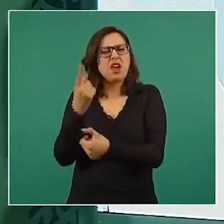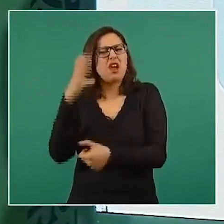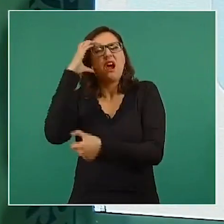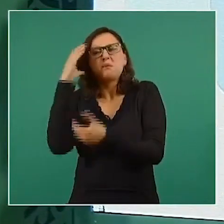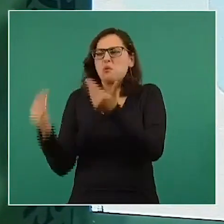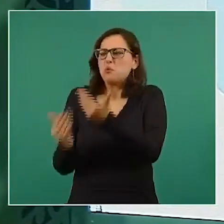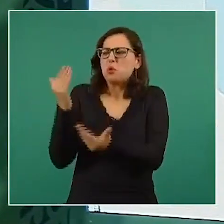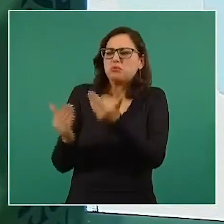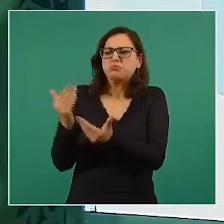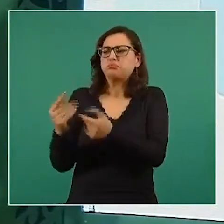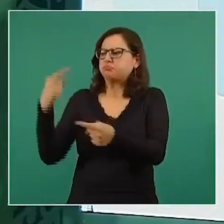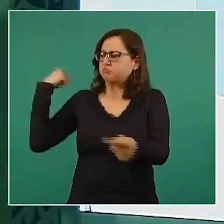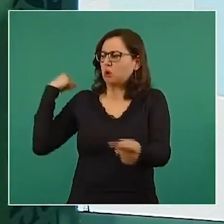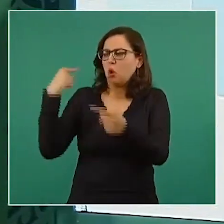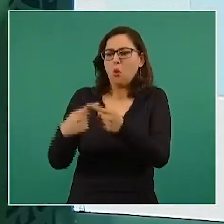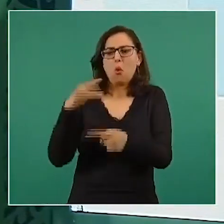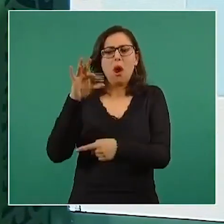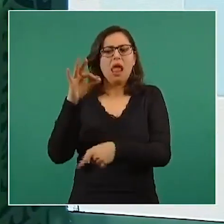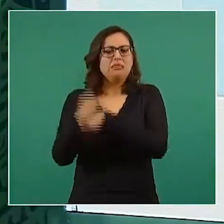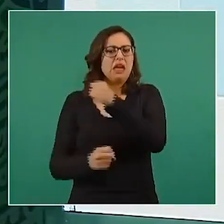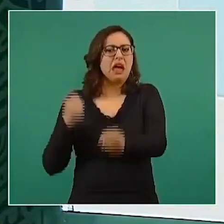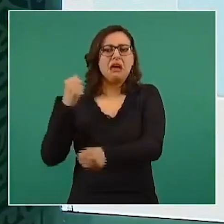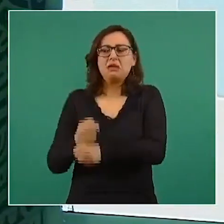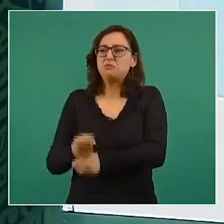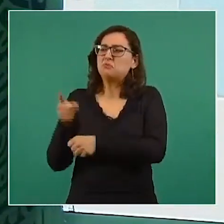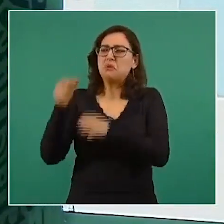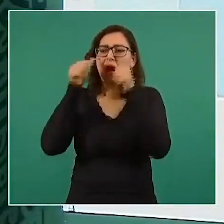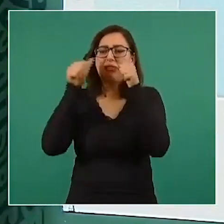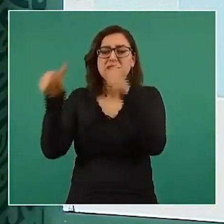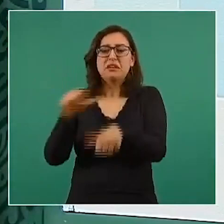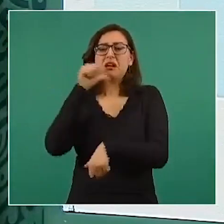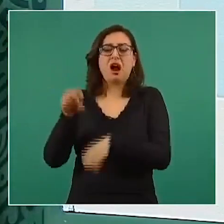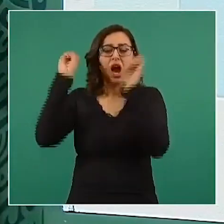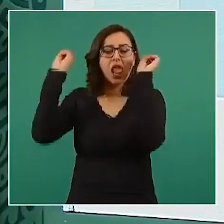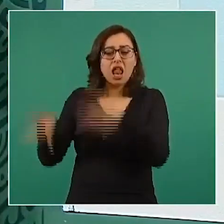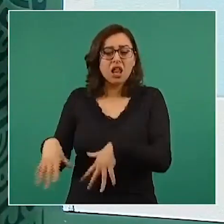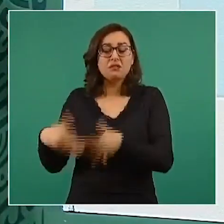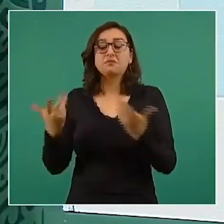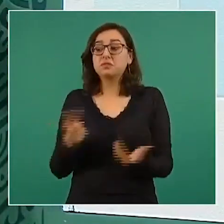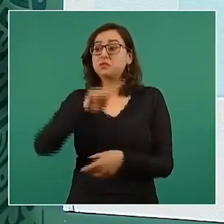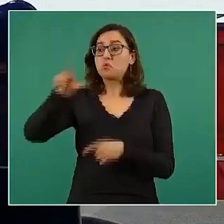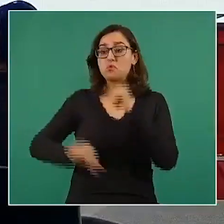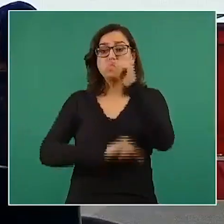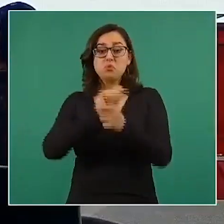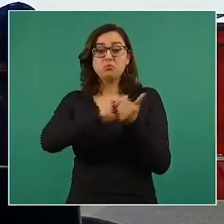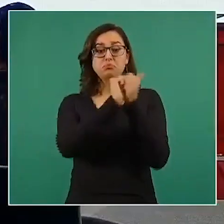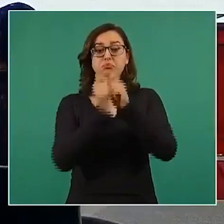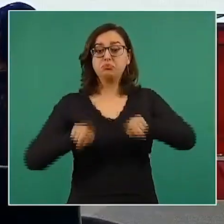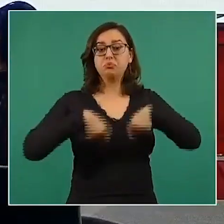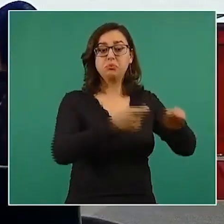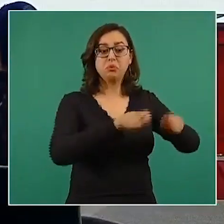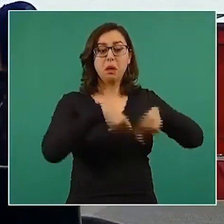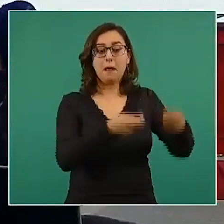15, de un proceso de privatización acelerada del Sistema Nacional de Salud, que nos dejó un déficit acumulado de